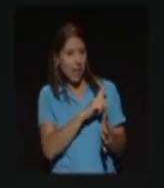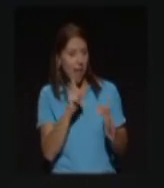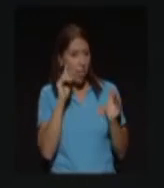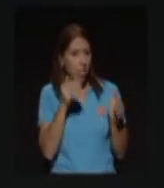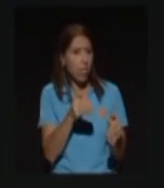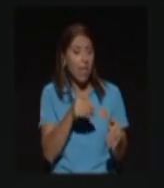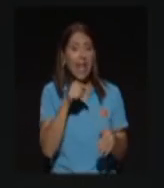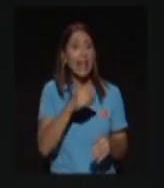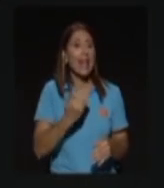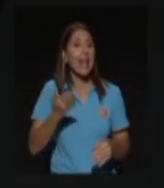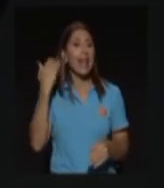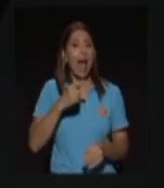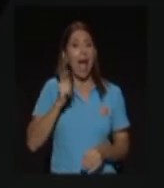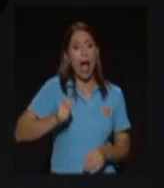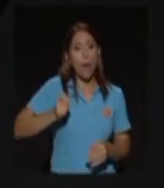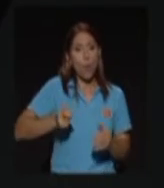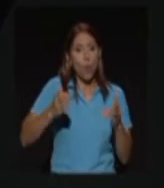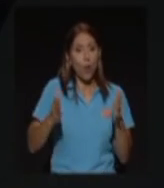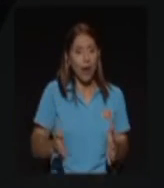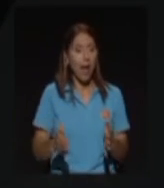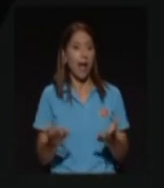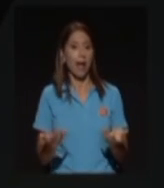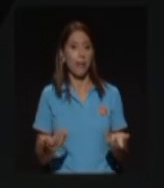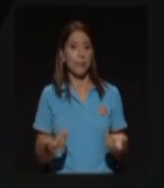dio lugar a tanto como